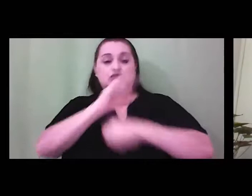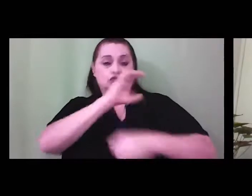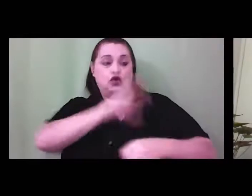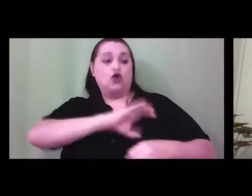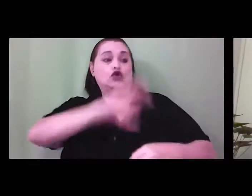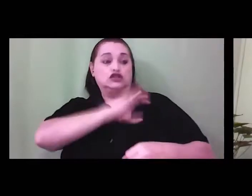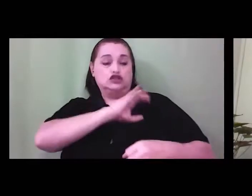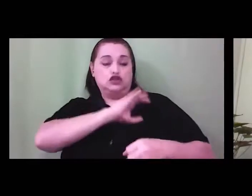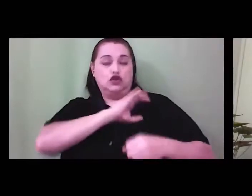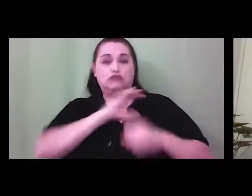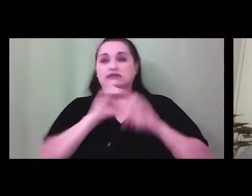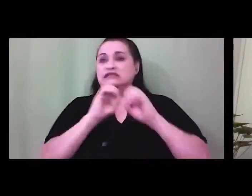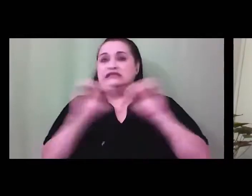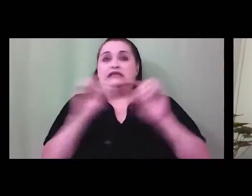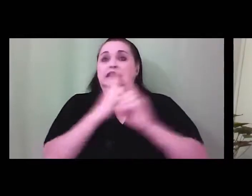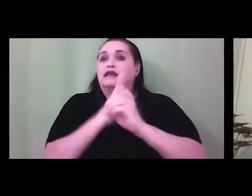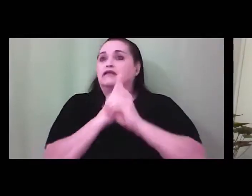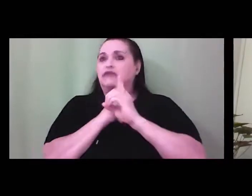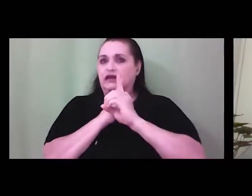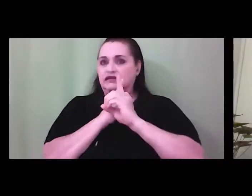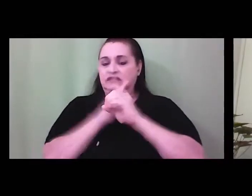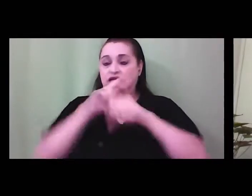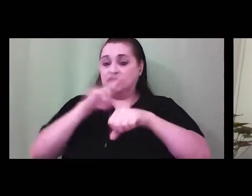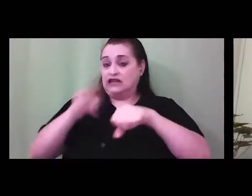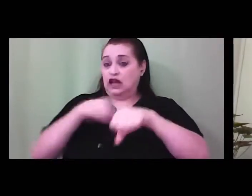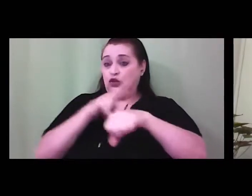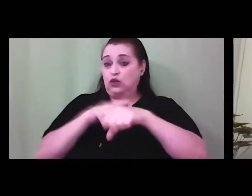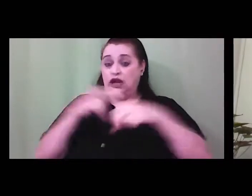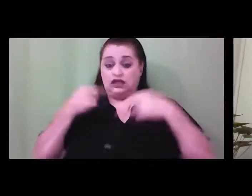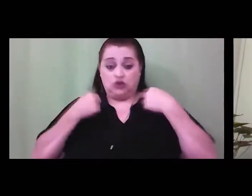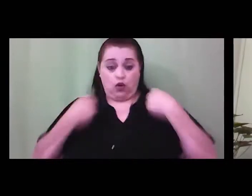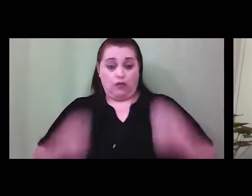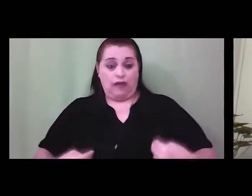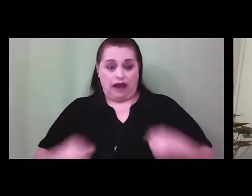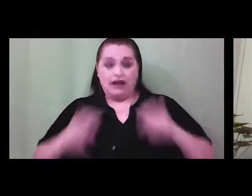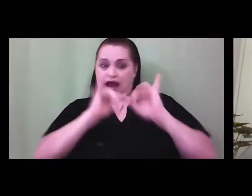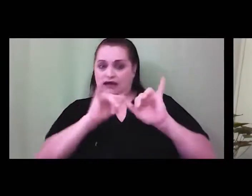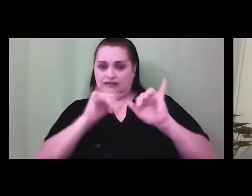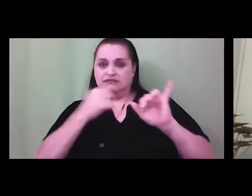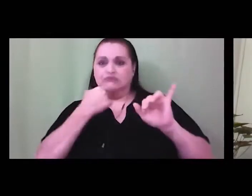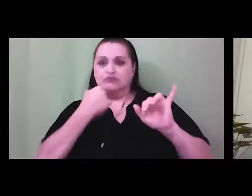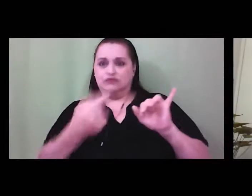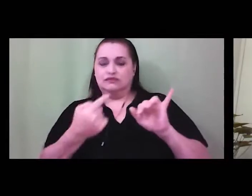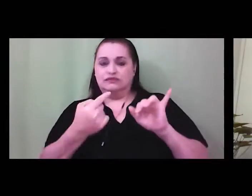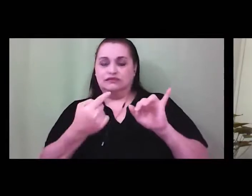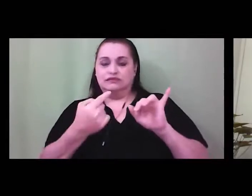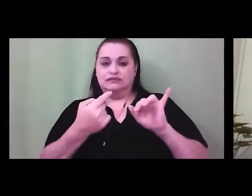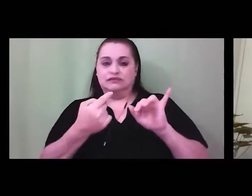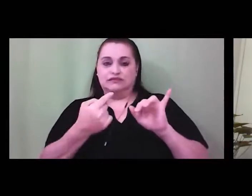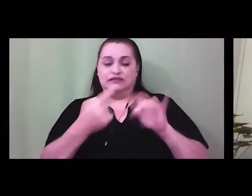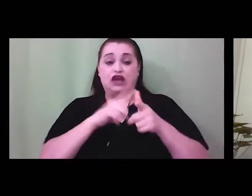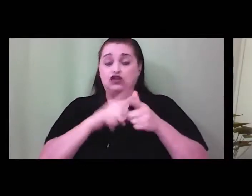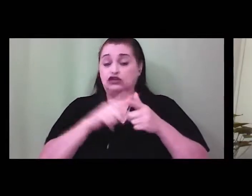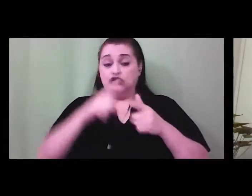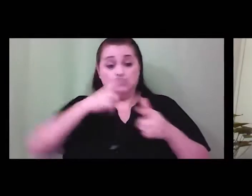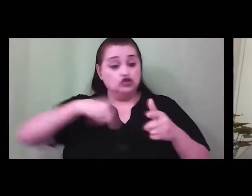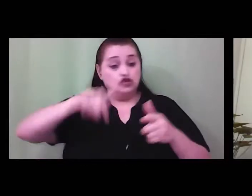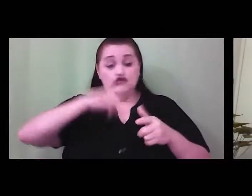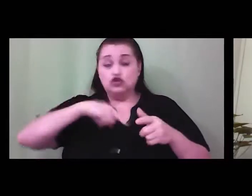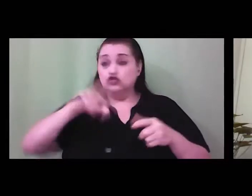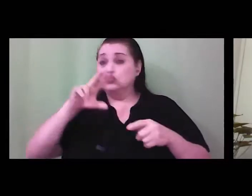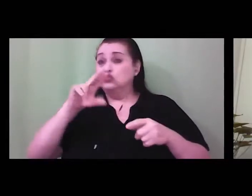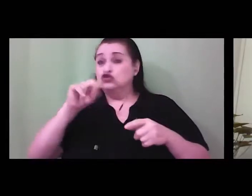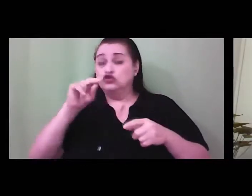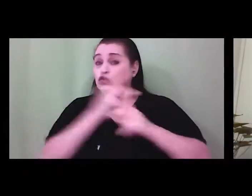de indefensión. La naturaleza humana así lo define, y entonces si nosotros no estamos bajo